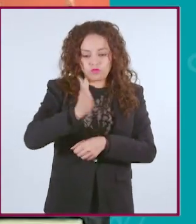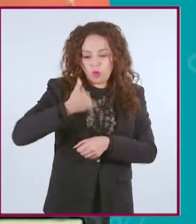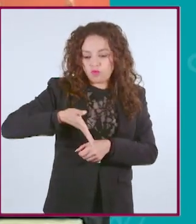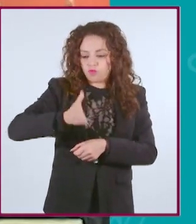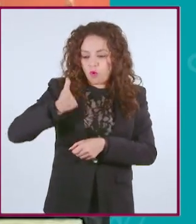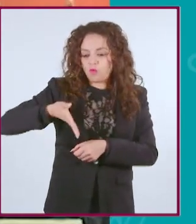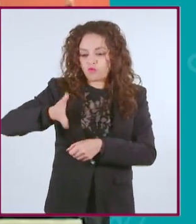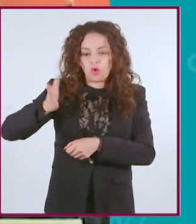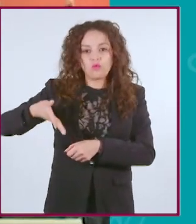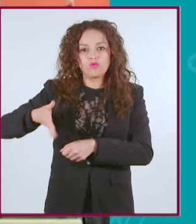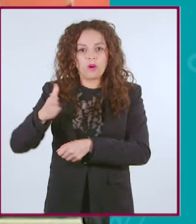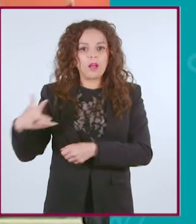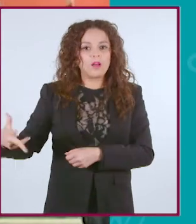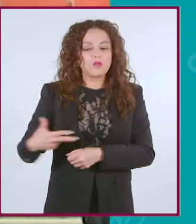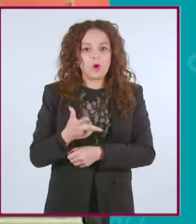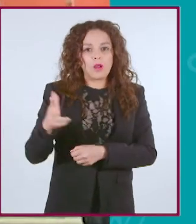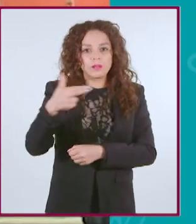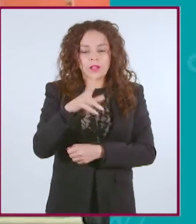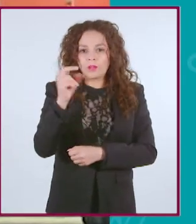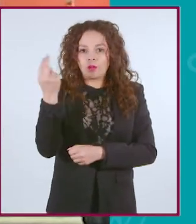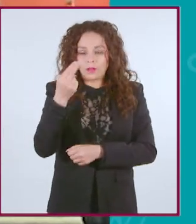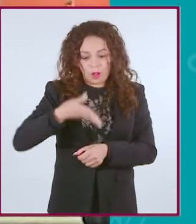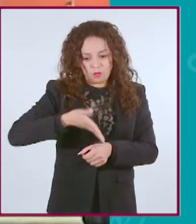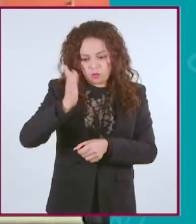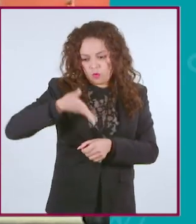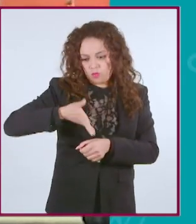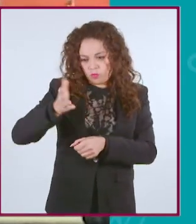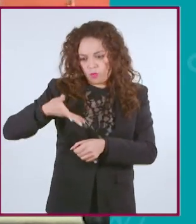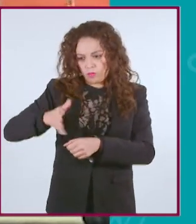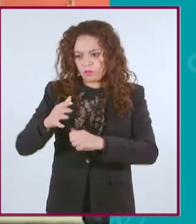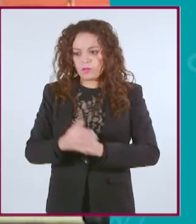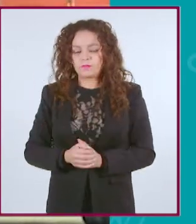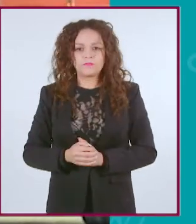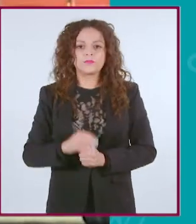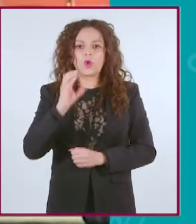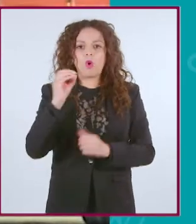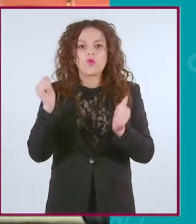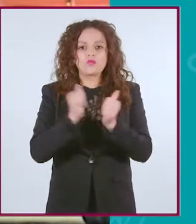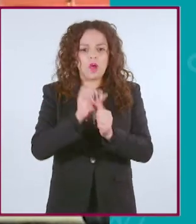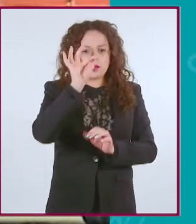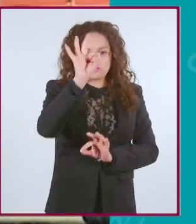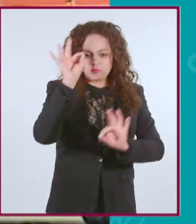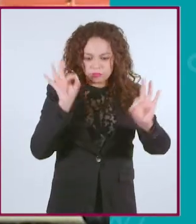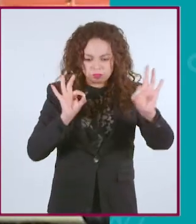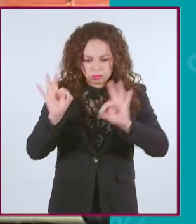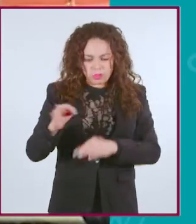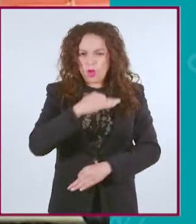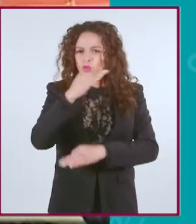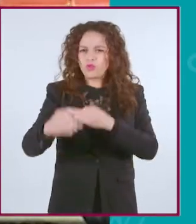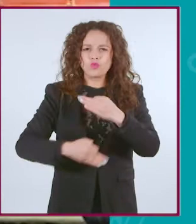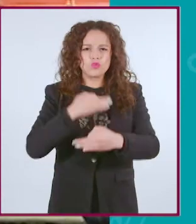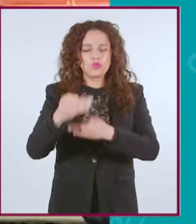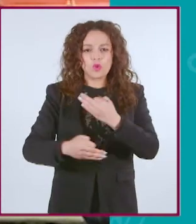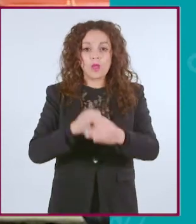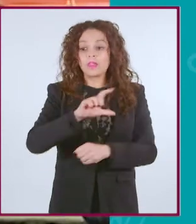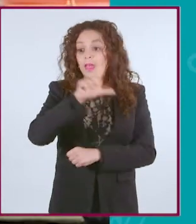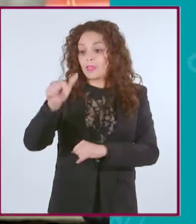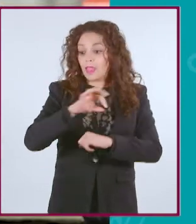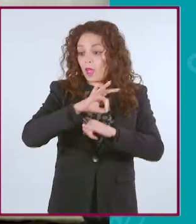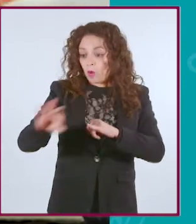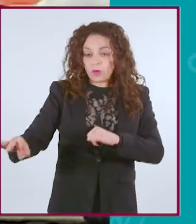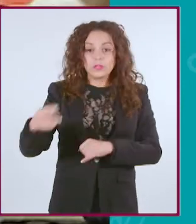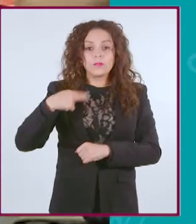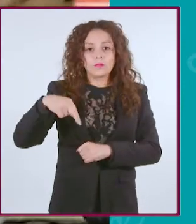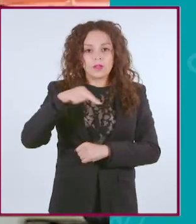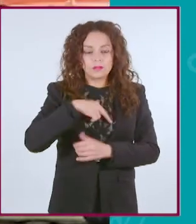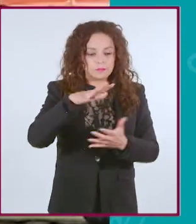al contorno de la silueta del molde o piquetes o marcas y todo lo que va marcando ahí. Y ya al final nosotros armamos los bultos y